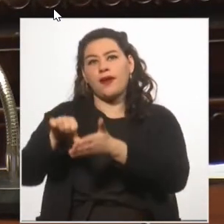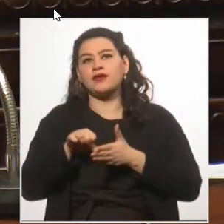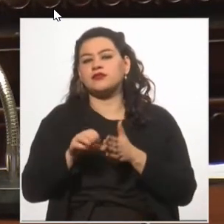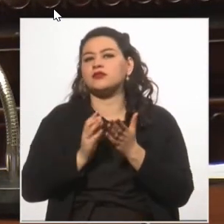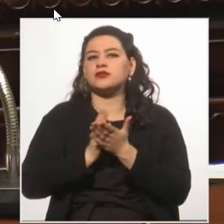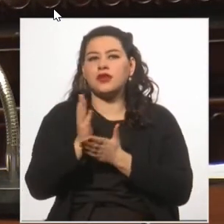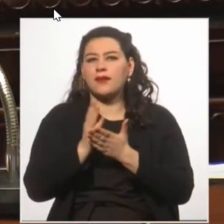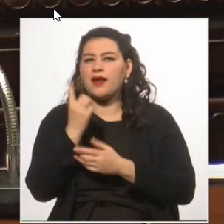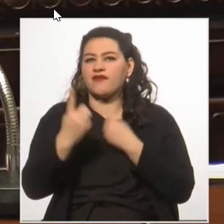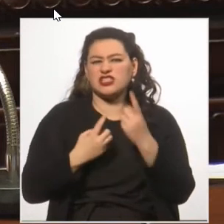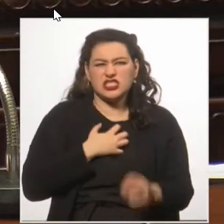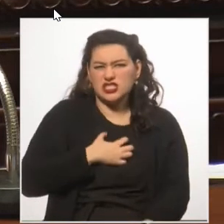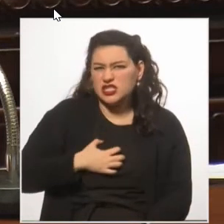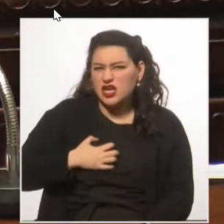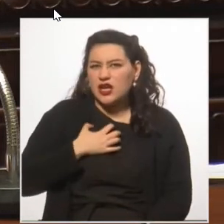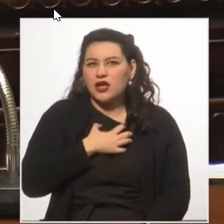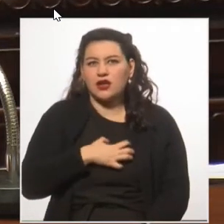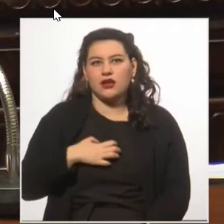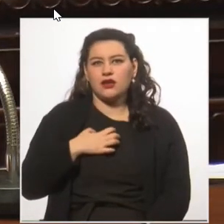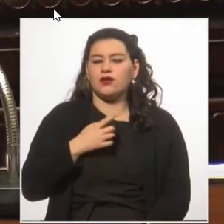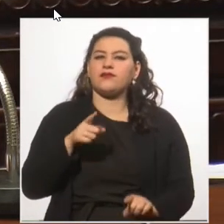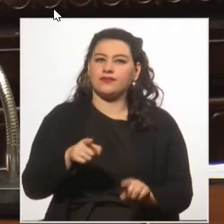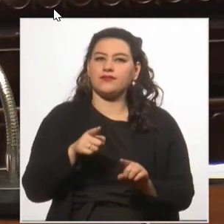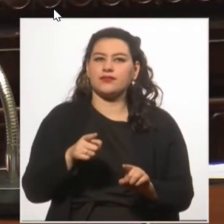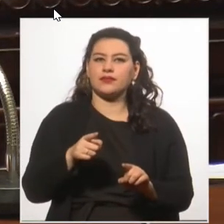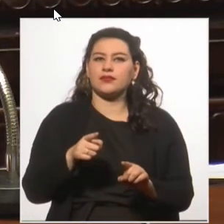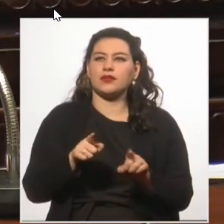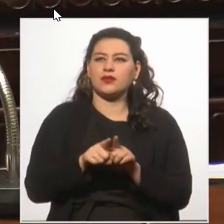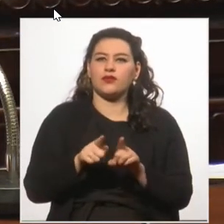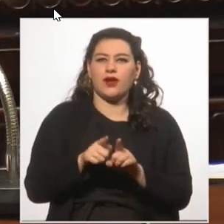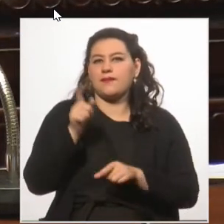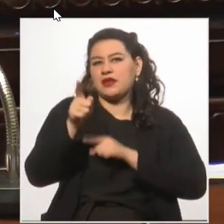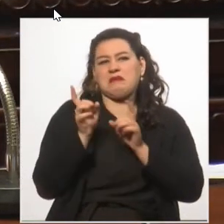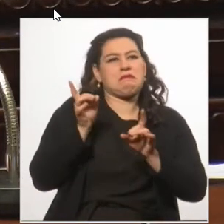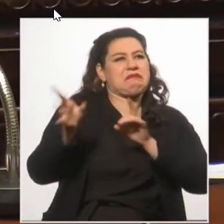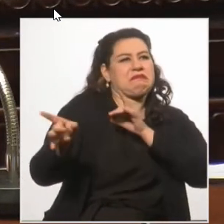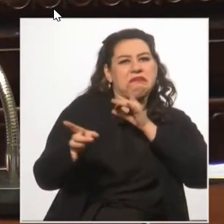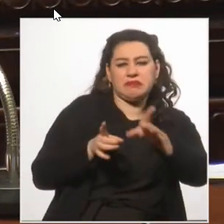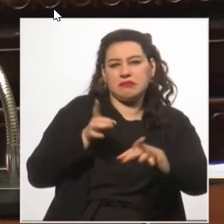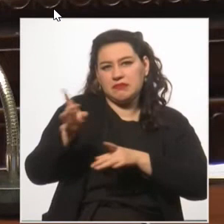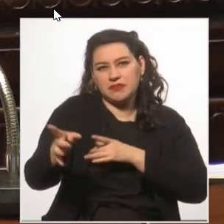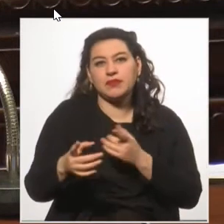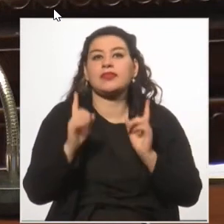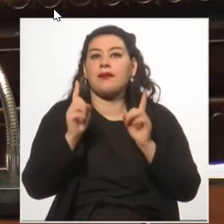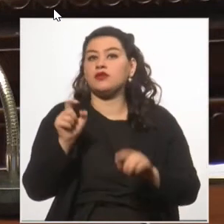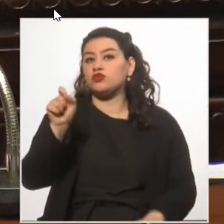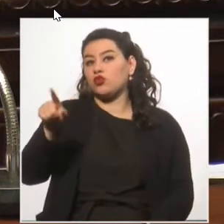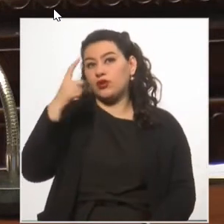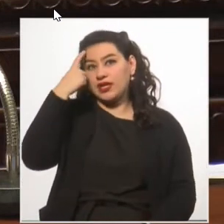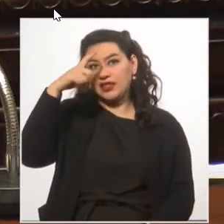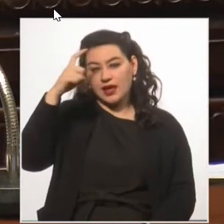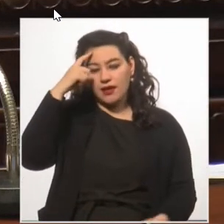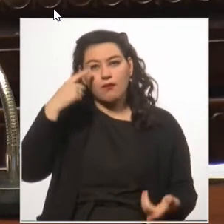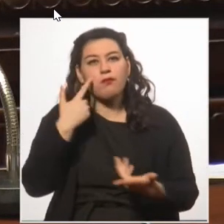despierta celos enfermizos que se traducen en enconado rechazo. Ni que hablar cuando sus ideas